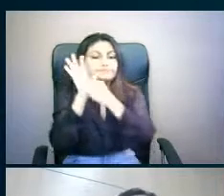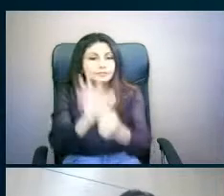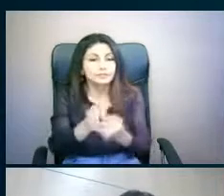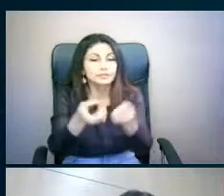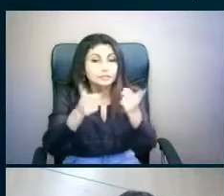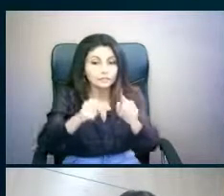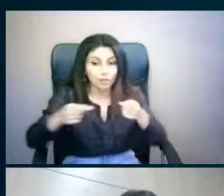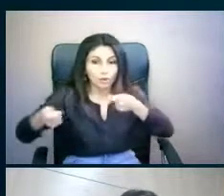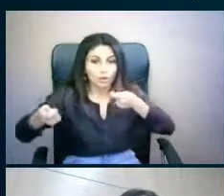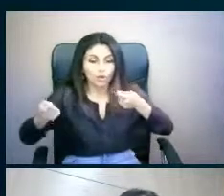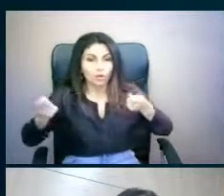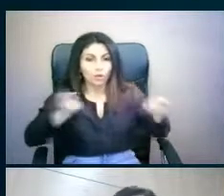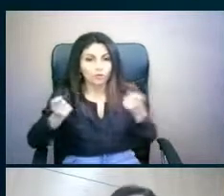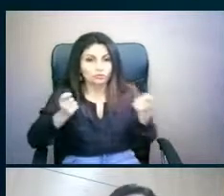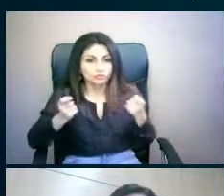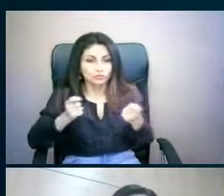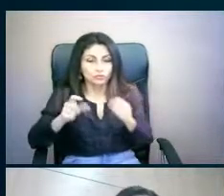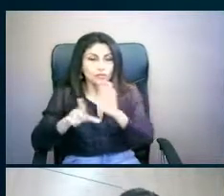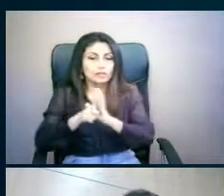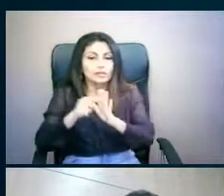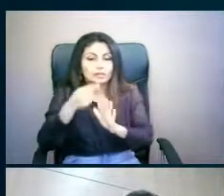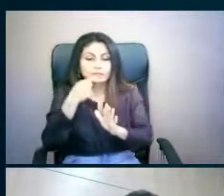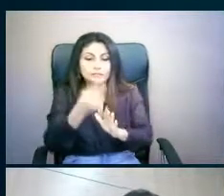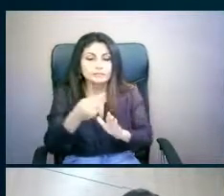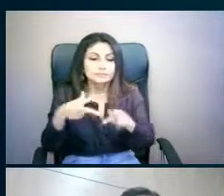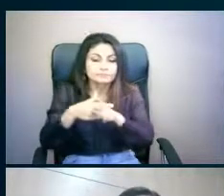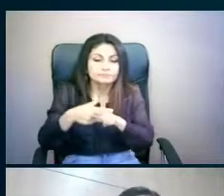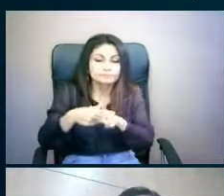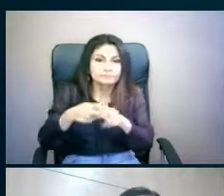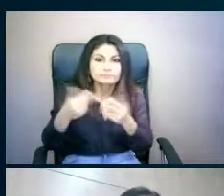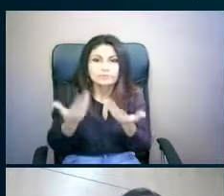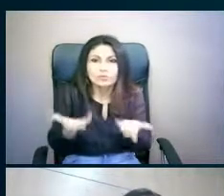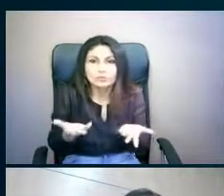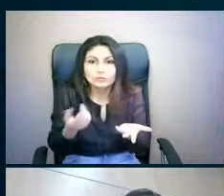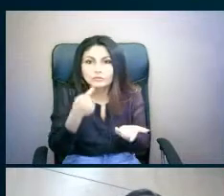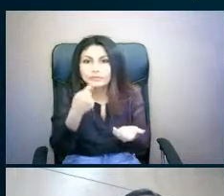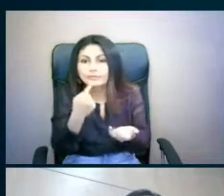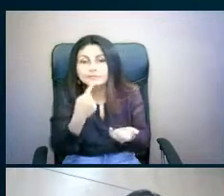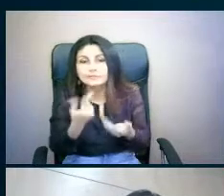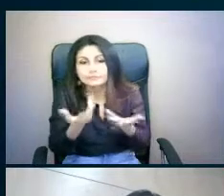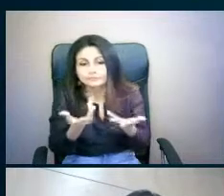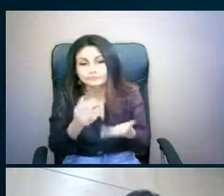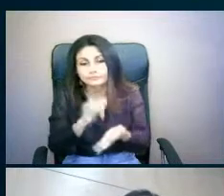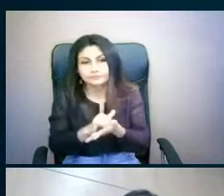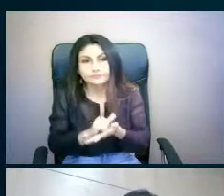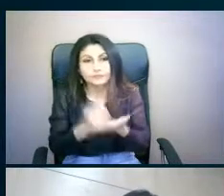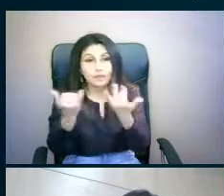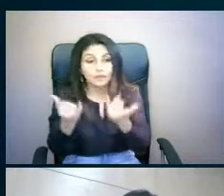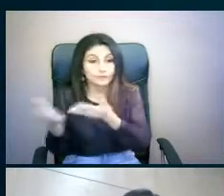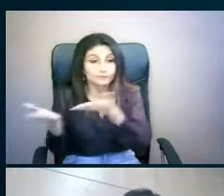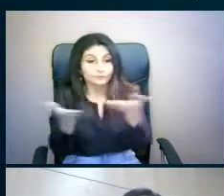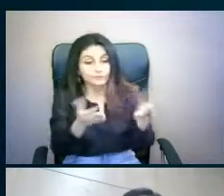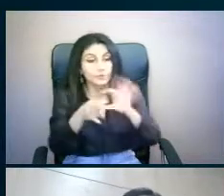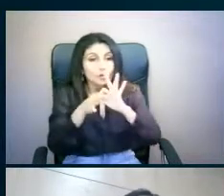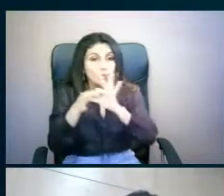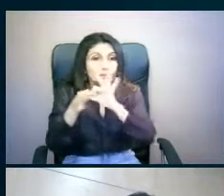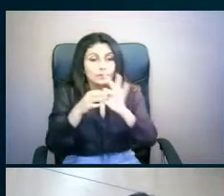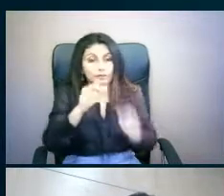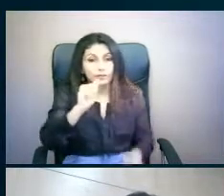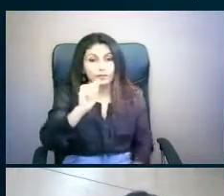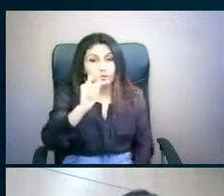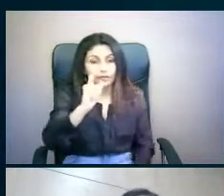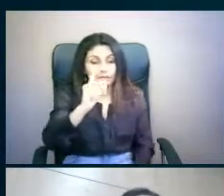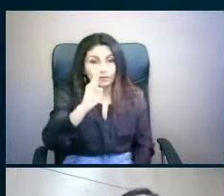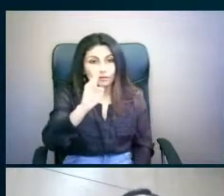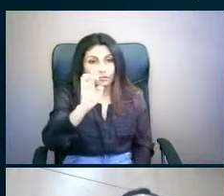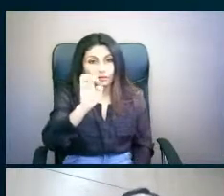de la red acerca de esa interrupción. A continuación, los dejo con mi compañero Alberto Schoen, quien